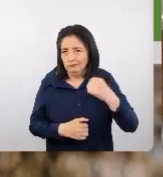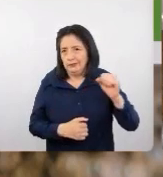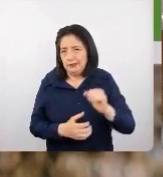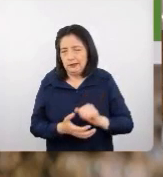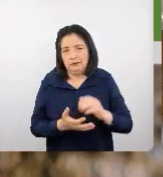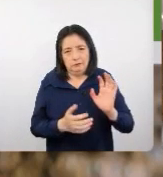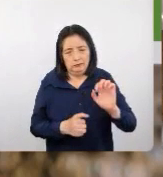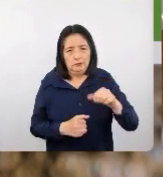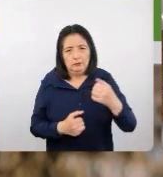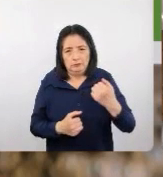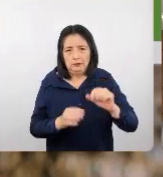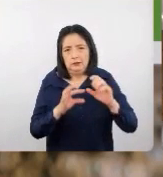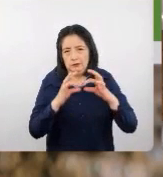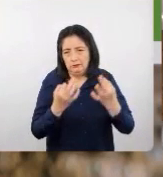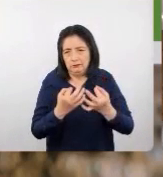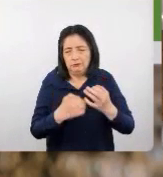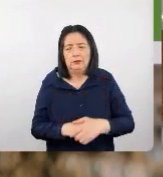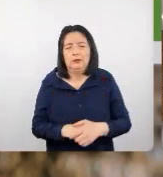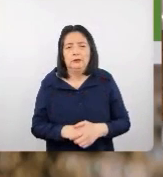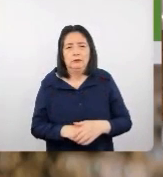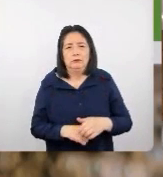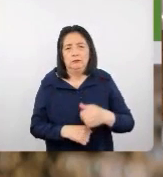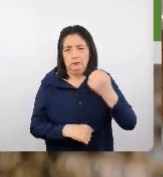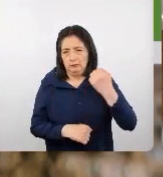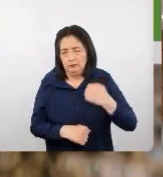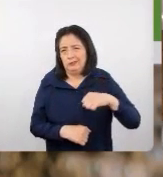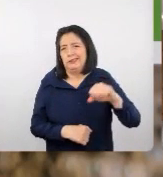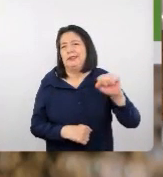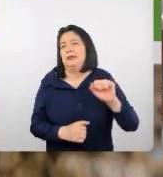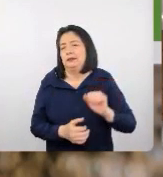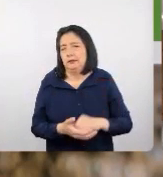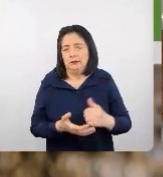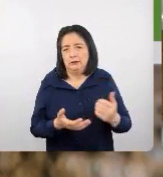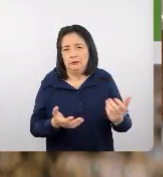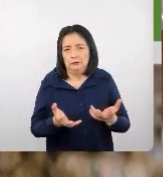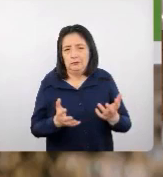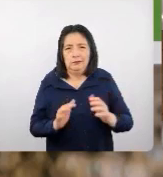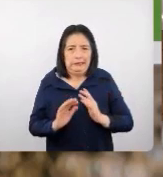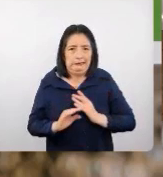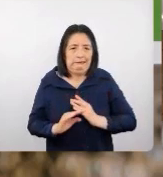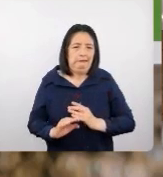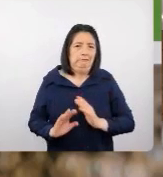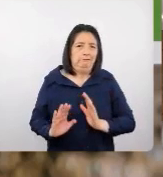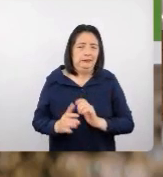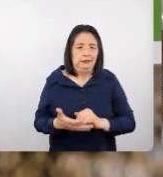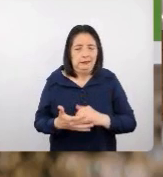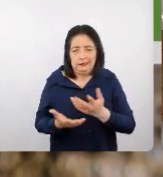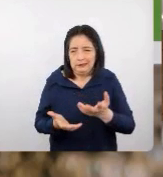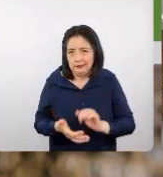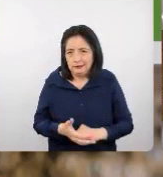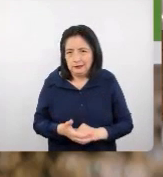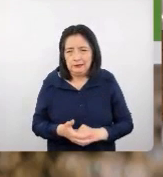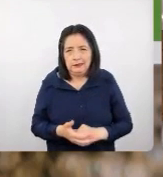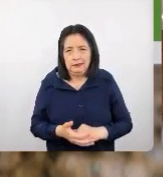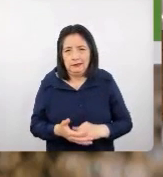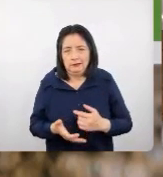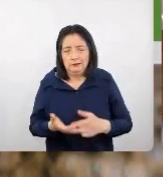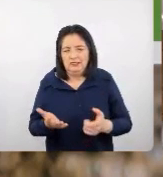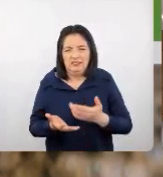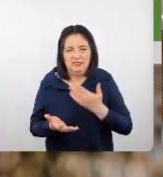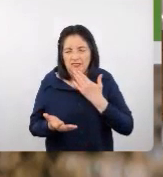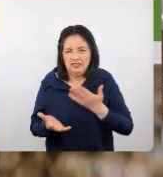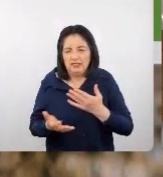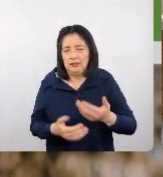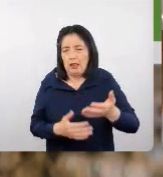es un viaje familiar, es un viaje donde uno evita el contacto con